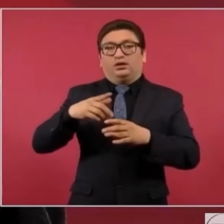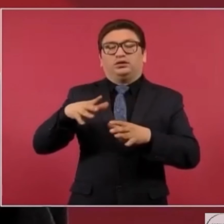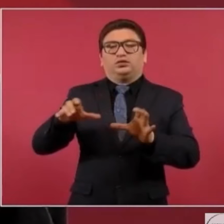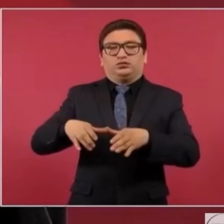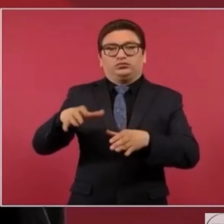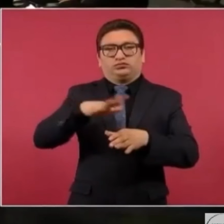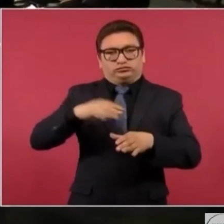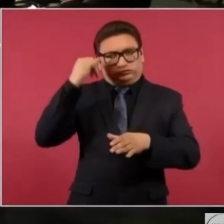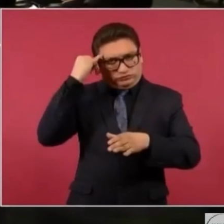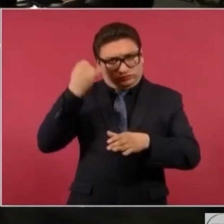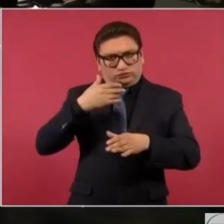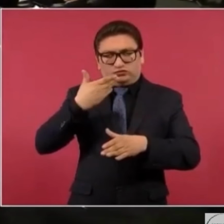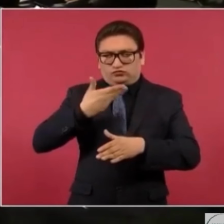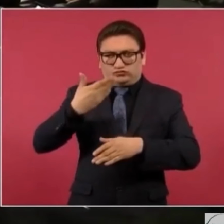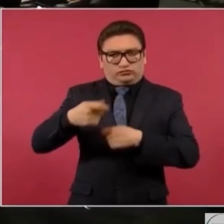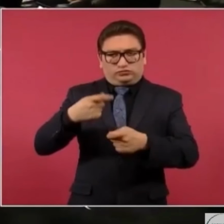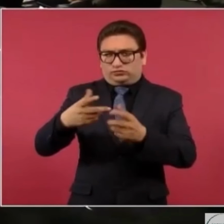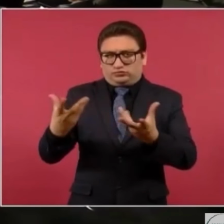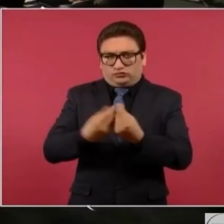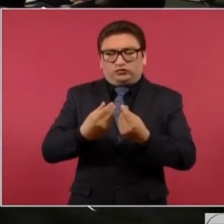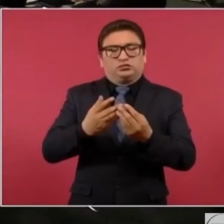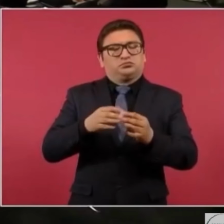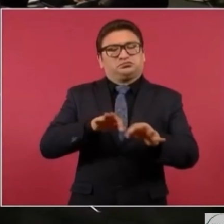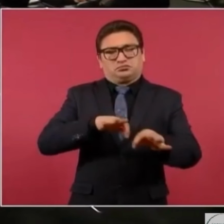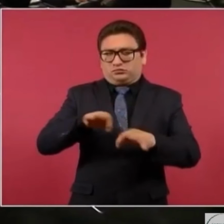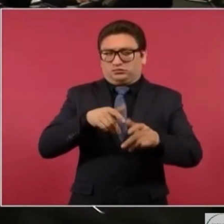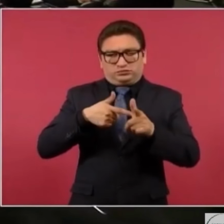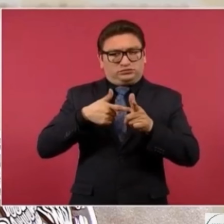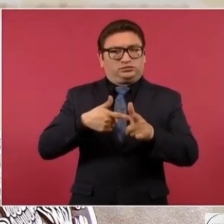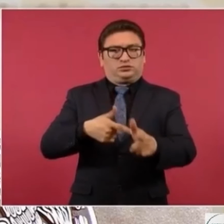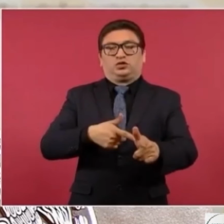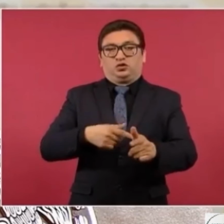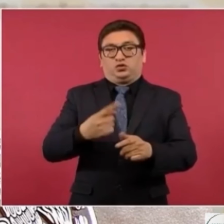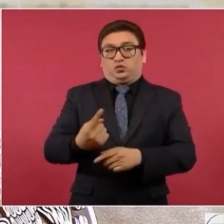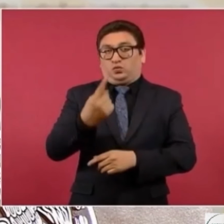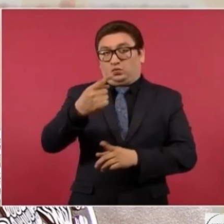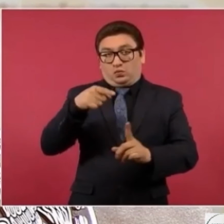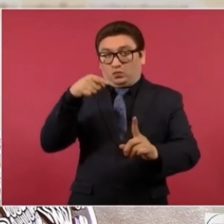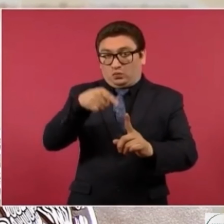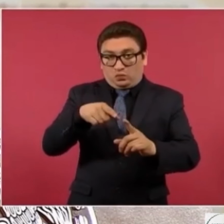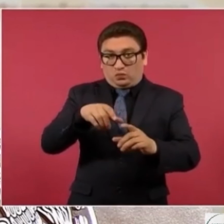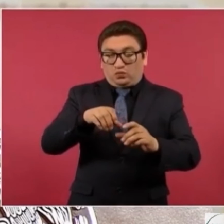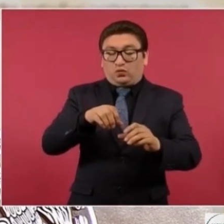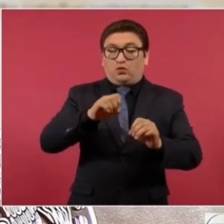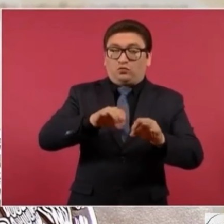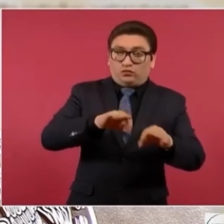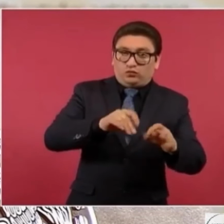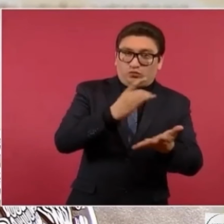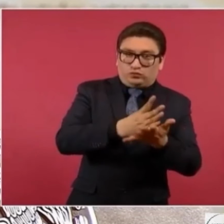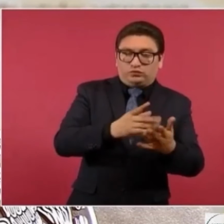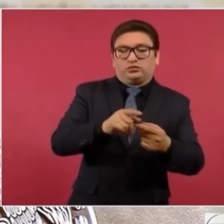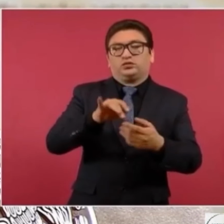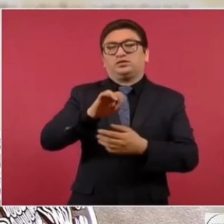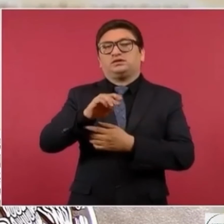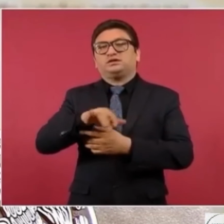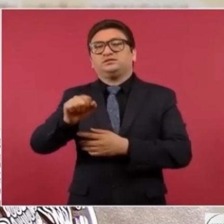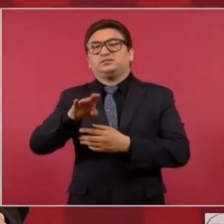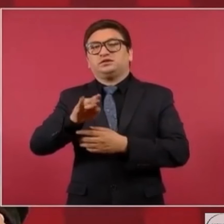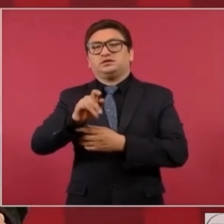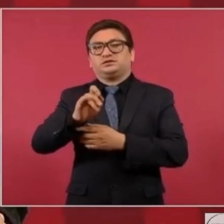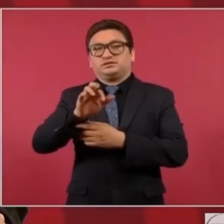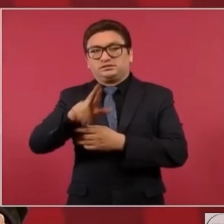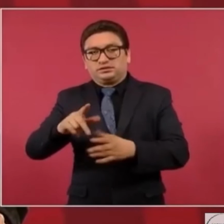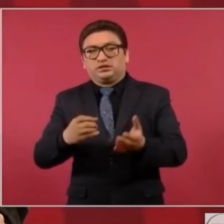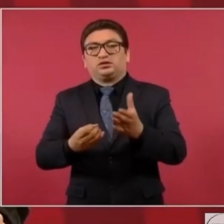ancestrales. Entonces vamos a seguir trabajando en coordinación, no en una sola dirección. Tenemos el INS-Bienestar, tenemos lo que hace la